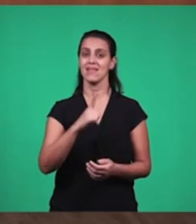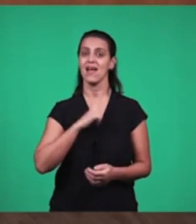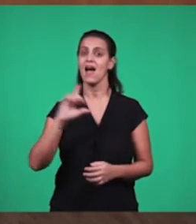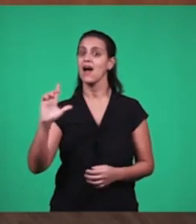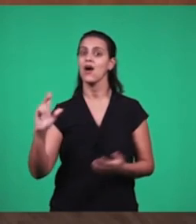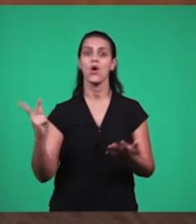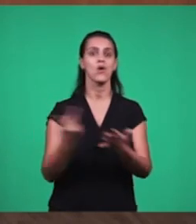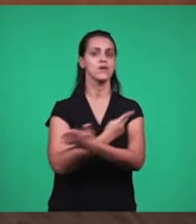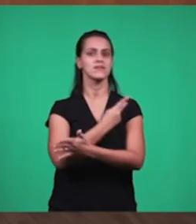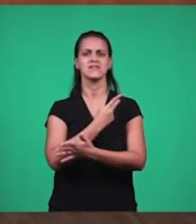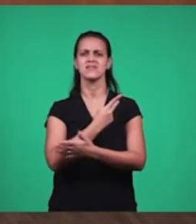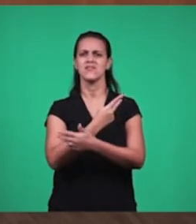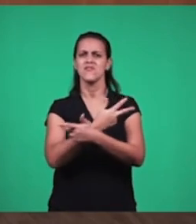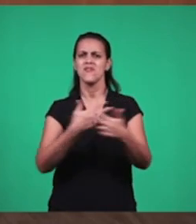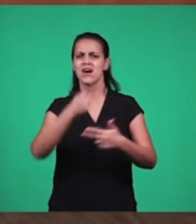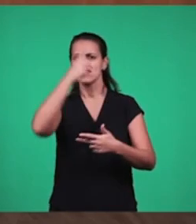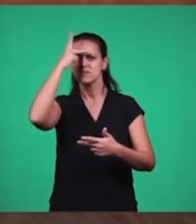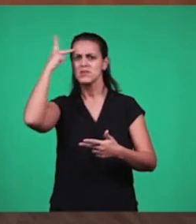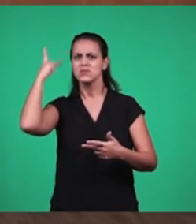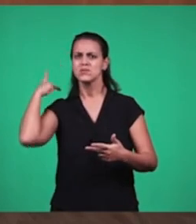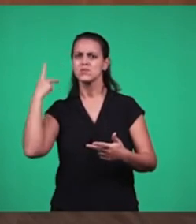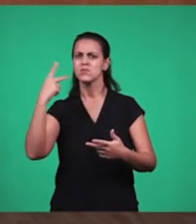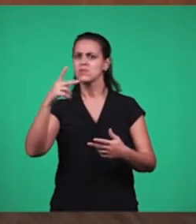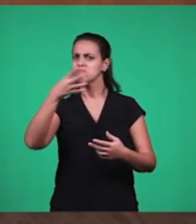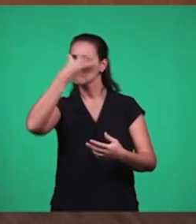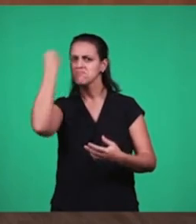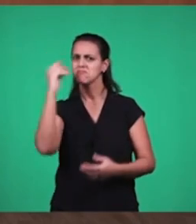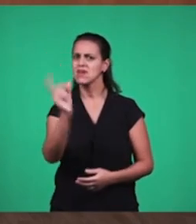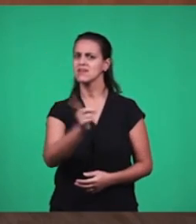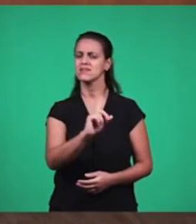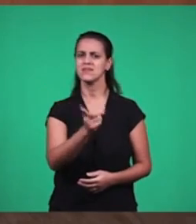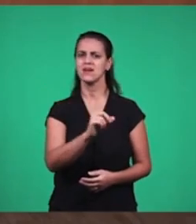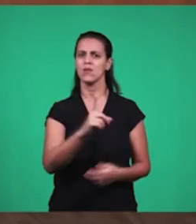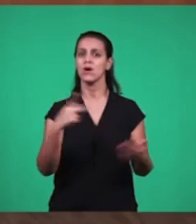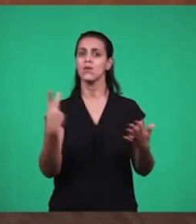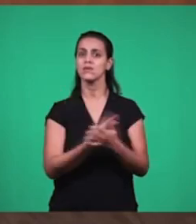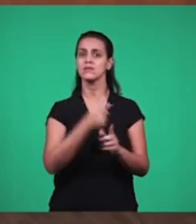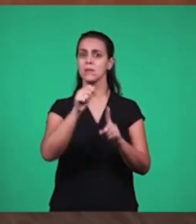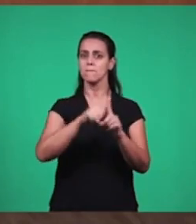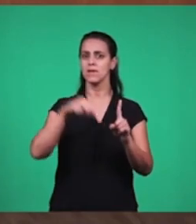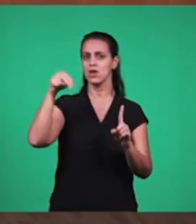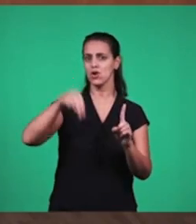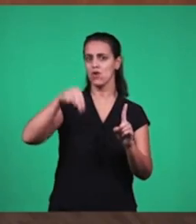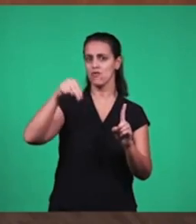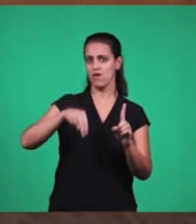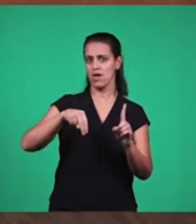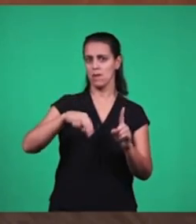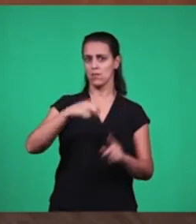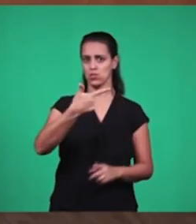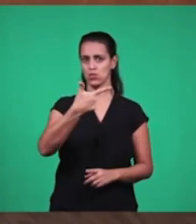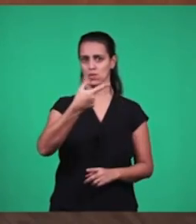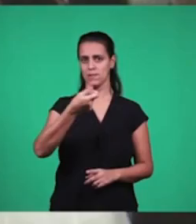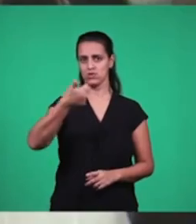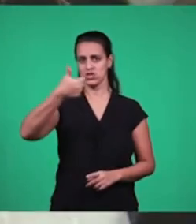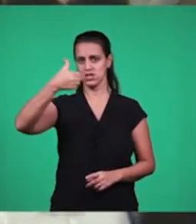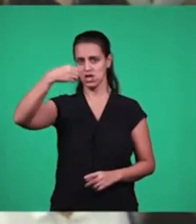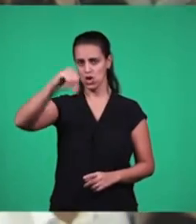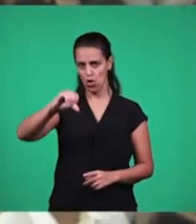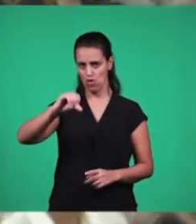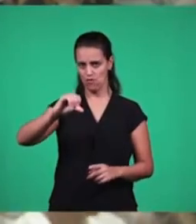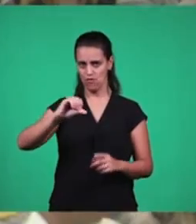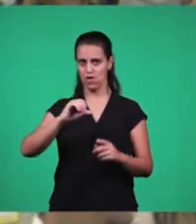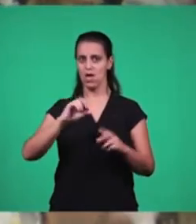que marcó las vidas de millones de personas en todo el mundo, que fue realizado en noviembre del año 2019.